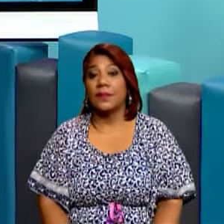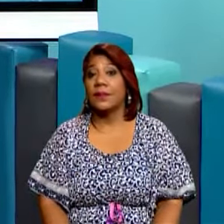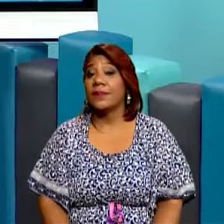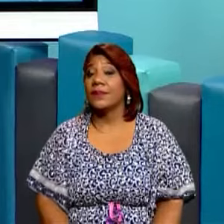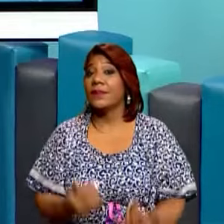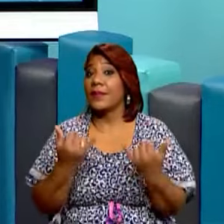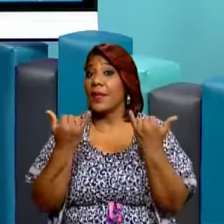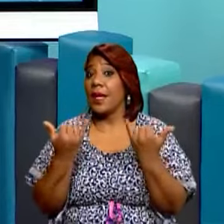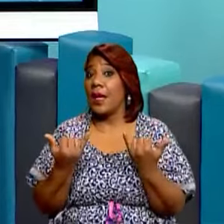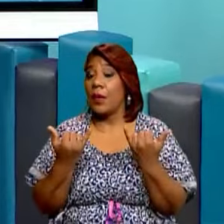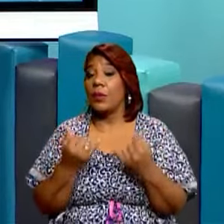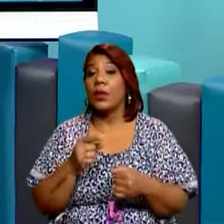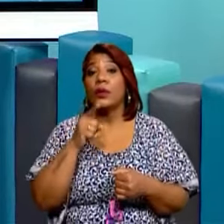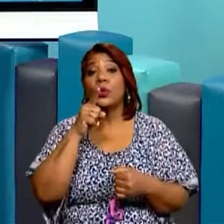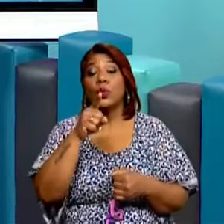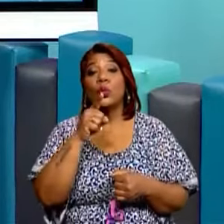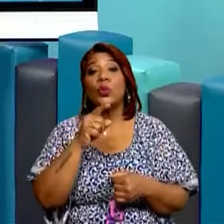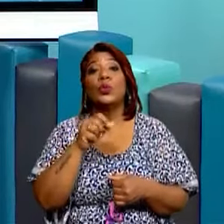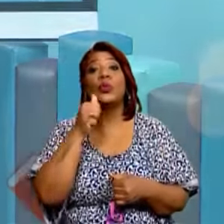¡Gracias!